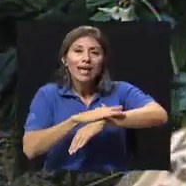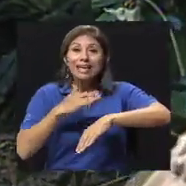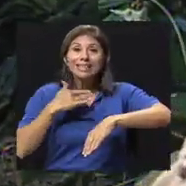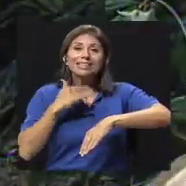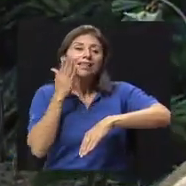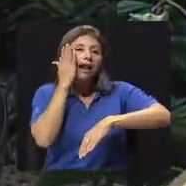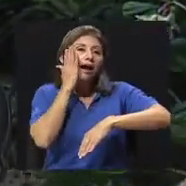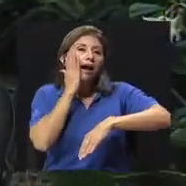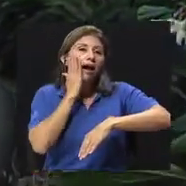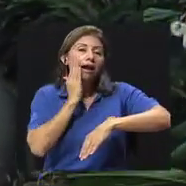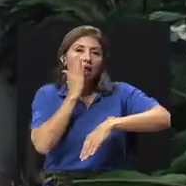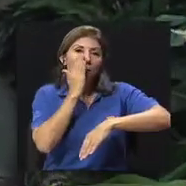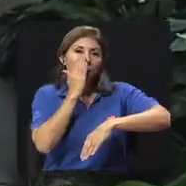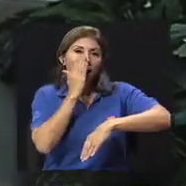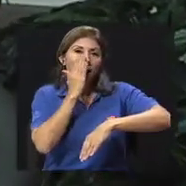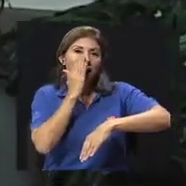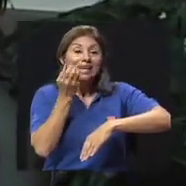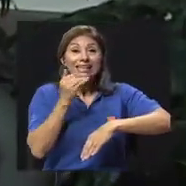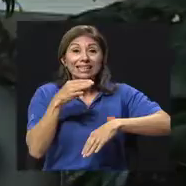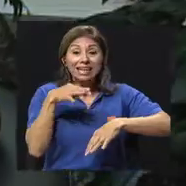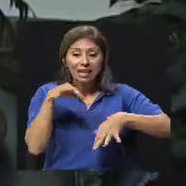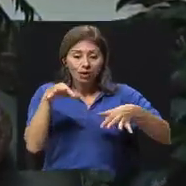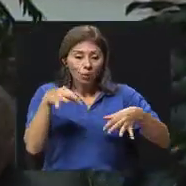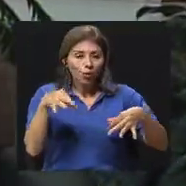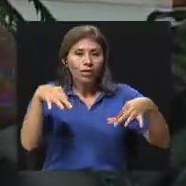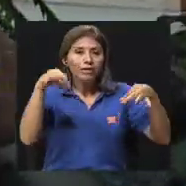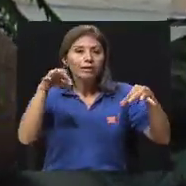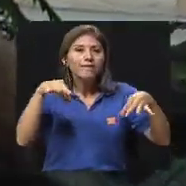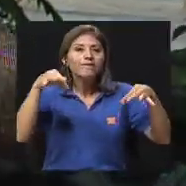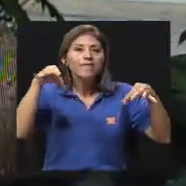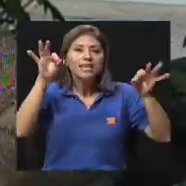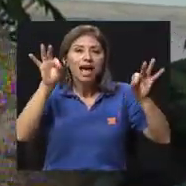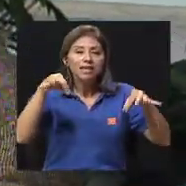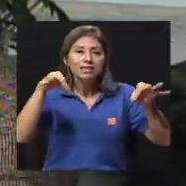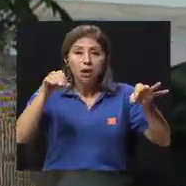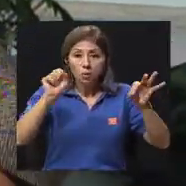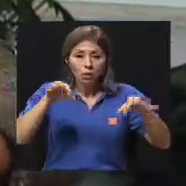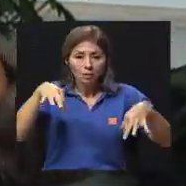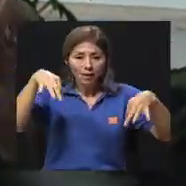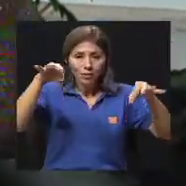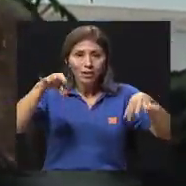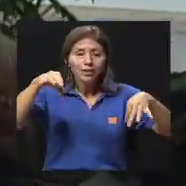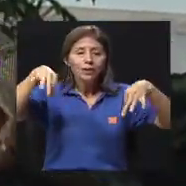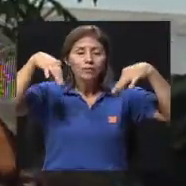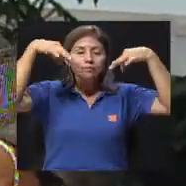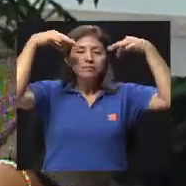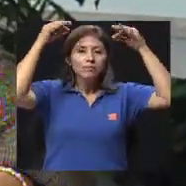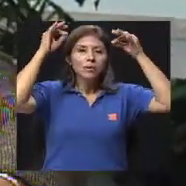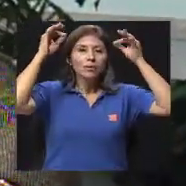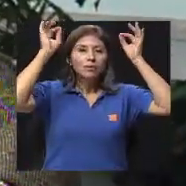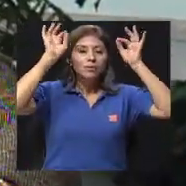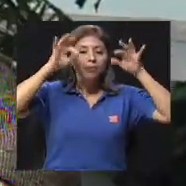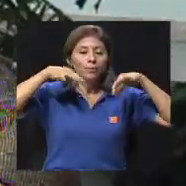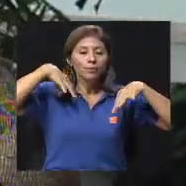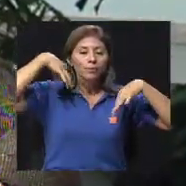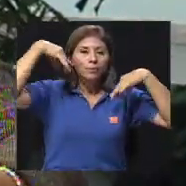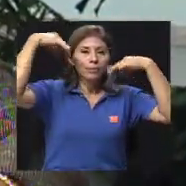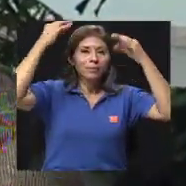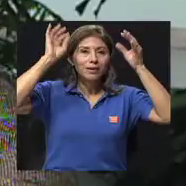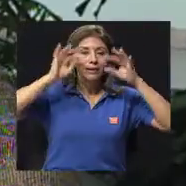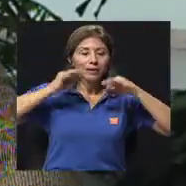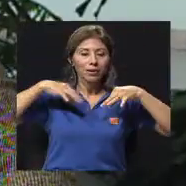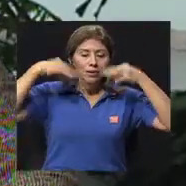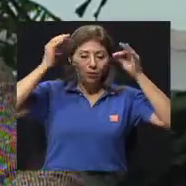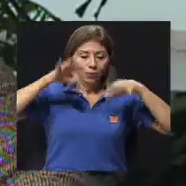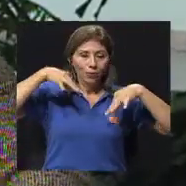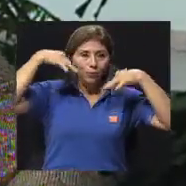mamá, que si tienen texturas finas, pongan la carita, el pañuelito en la carita del bebé, que le pasen por el cuerpo, una tela, una